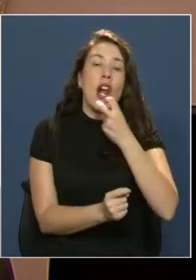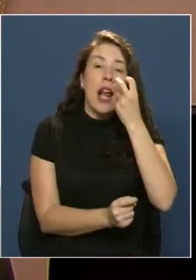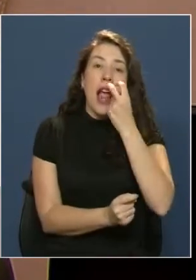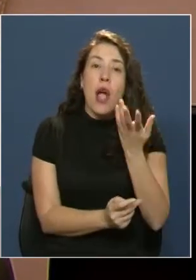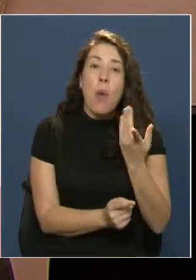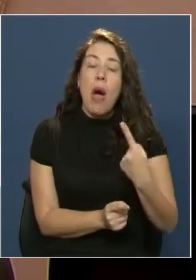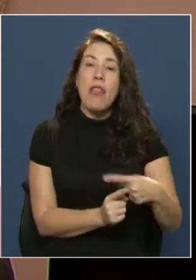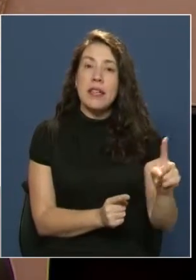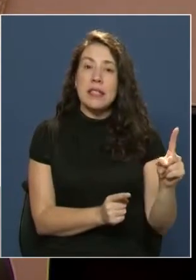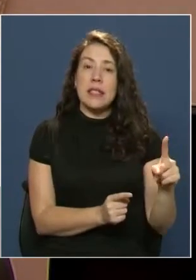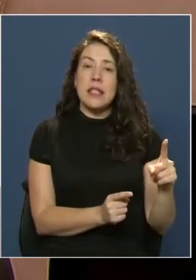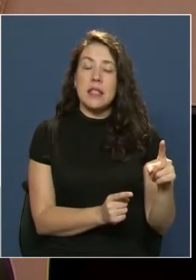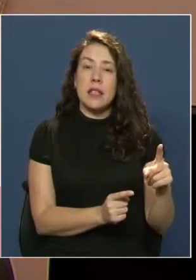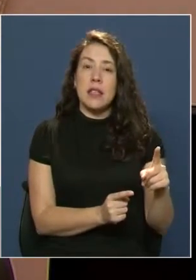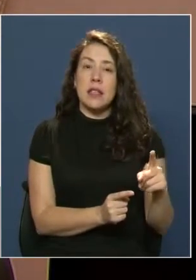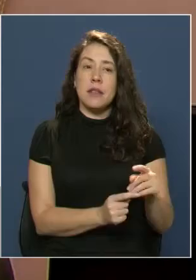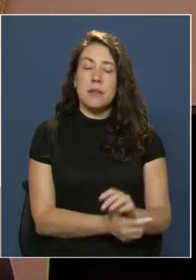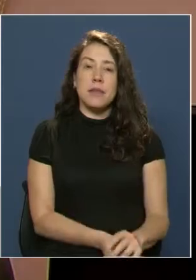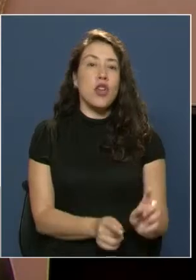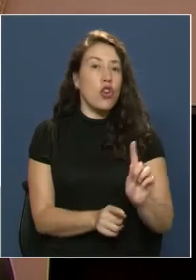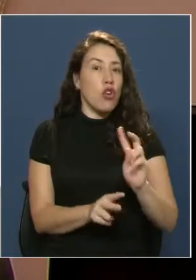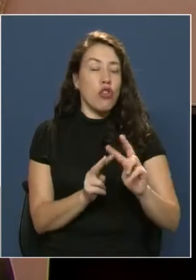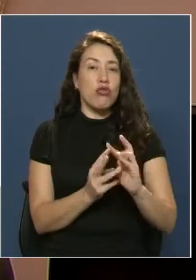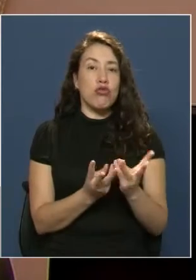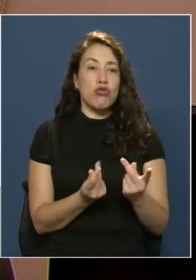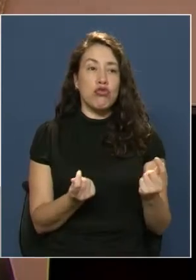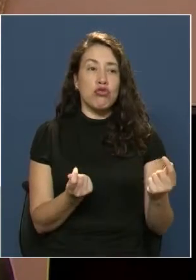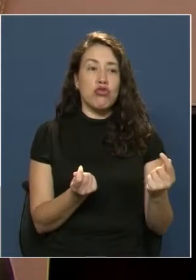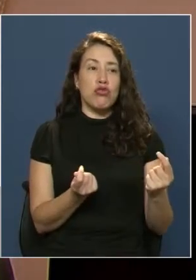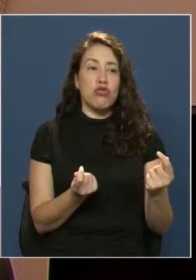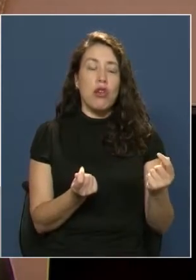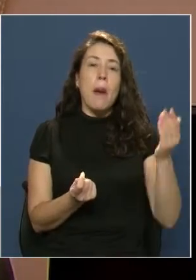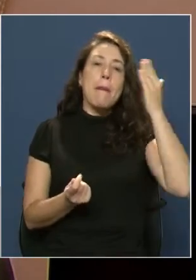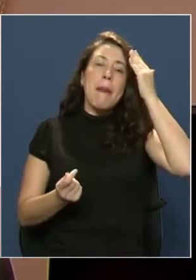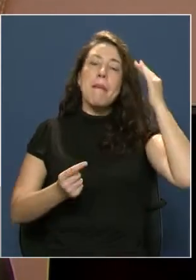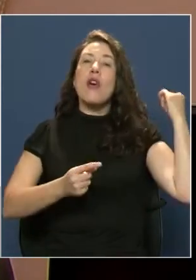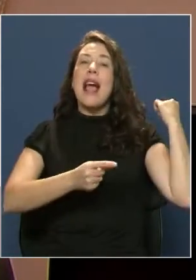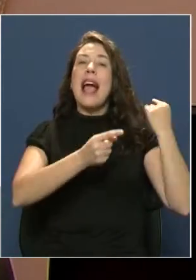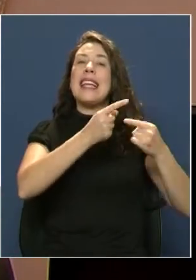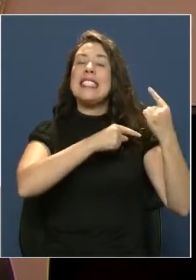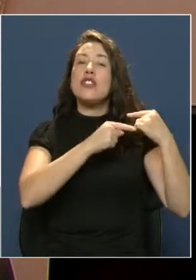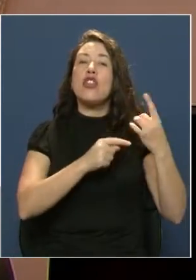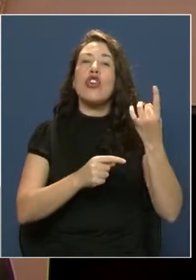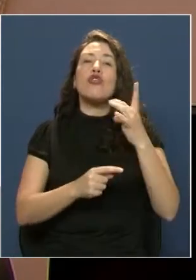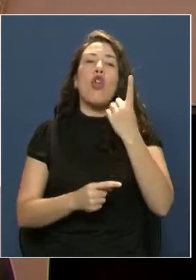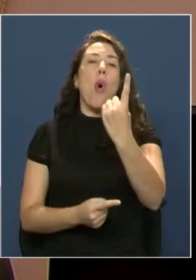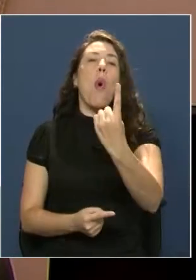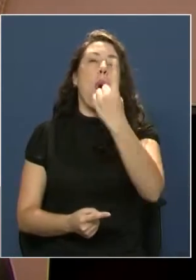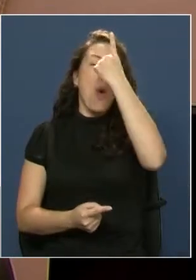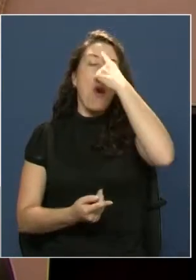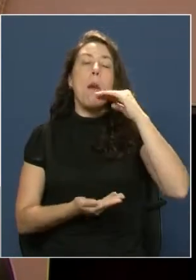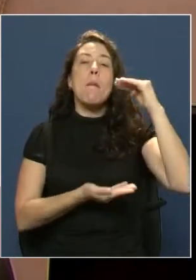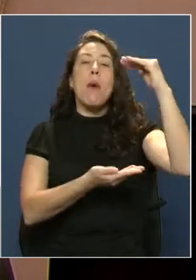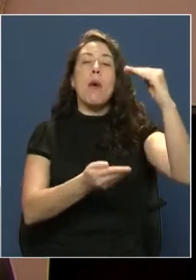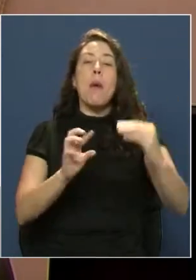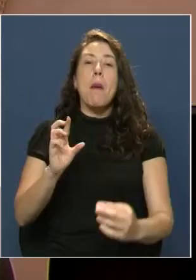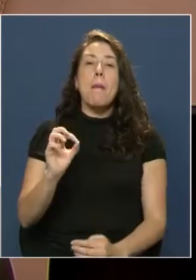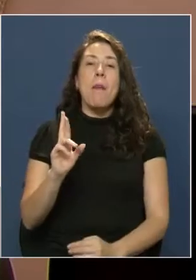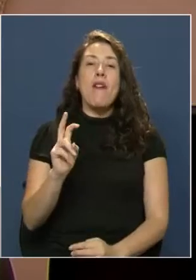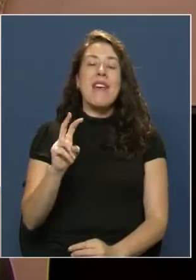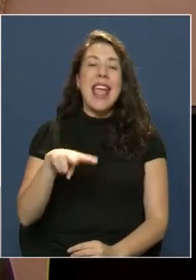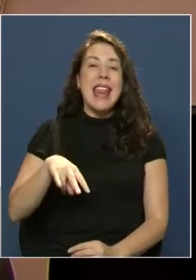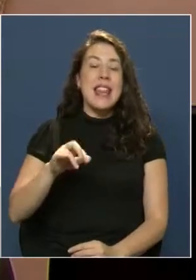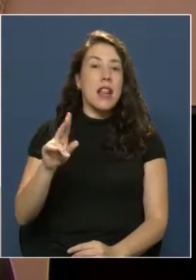diferente. Y no se subsana la memoria histórica solo con un monumento en porvenir, no se subsana solo